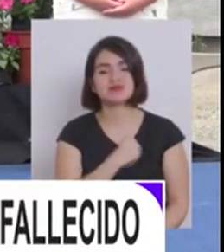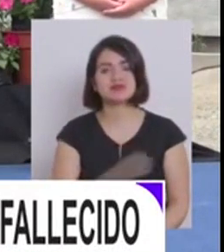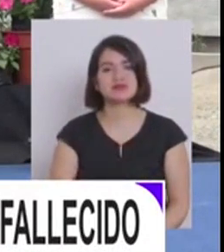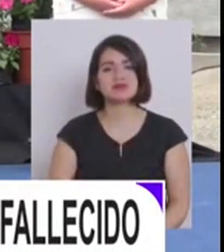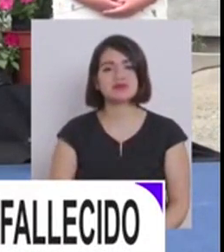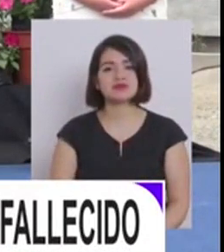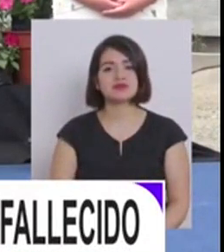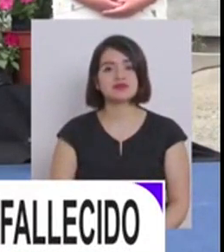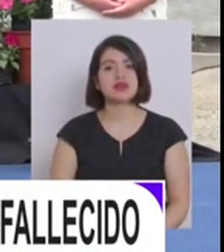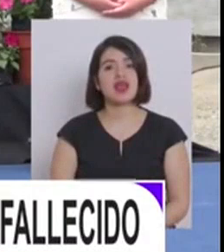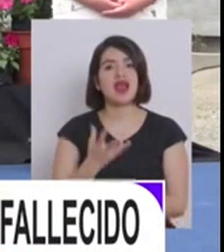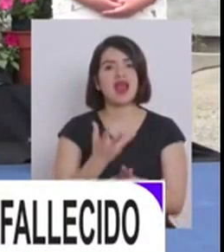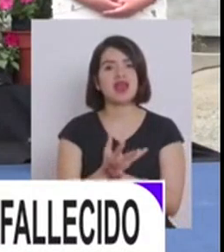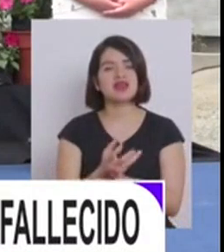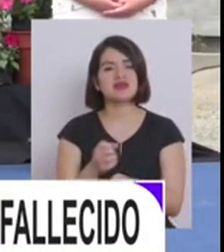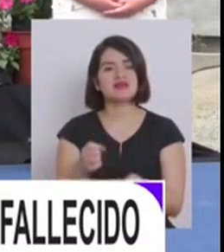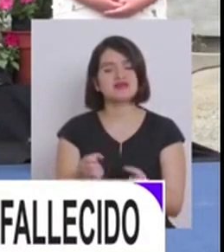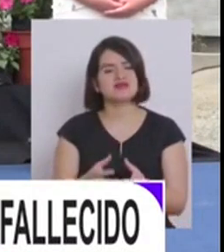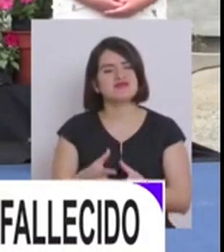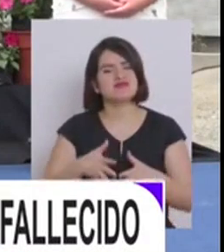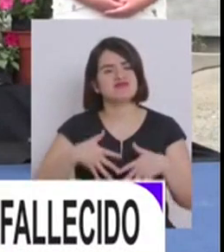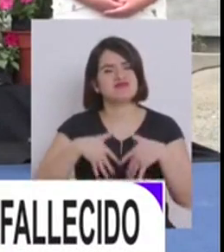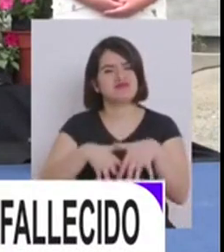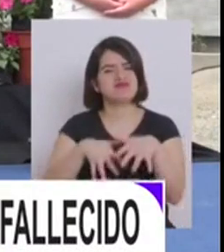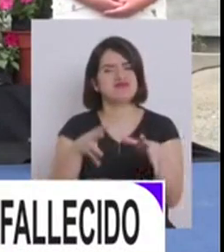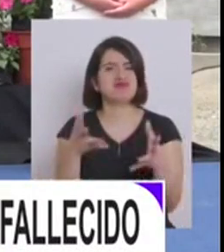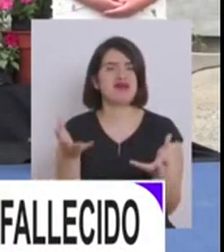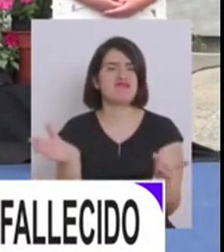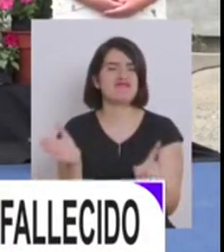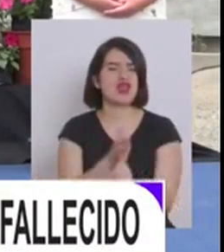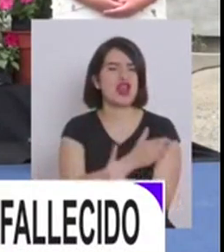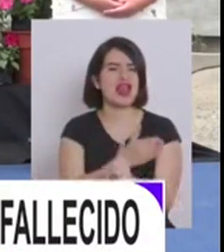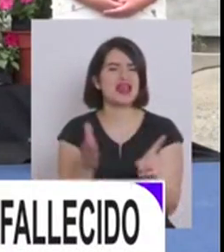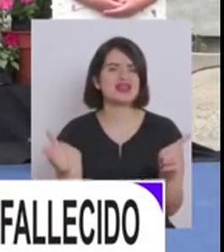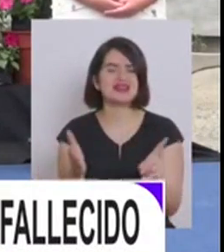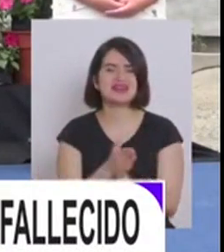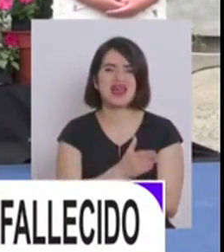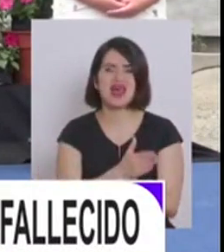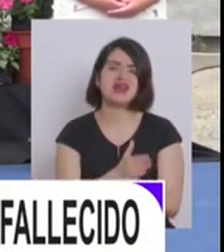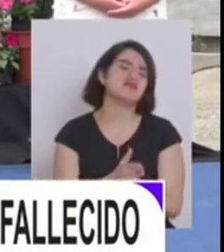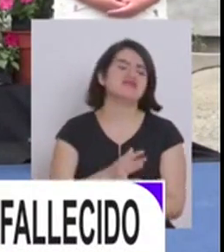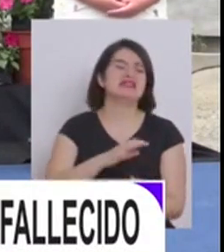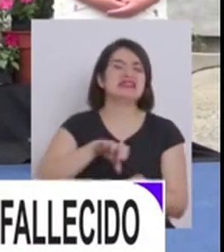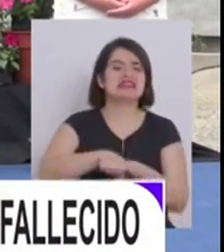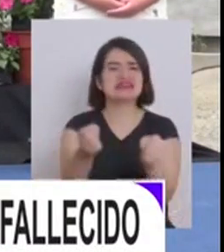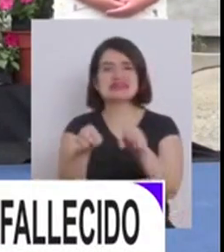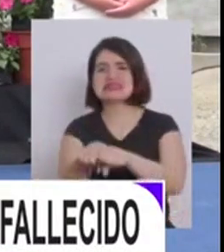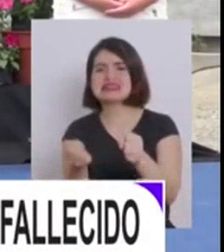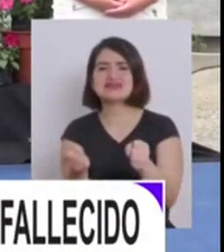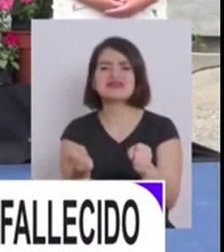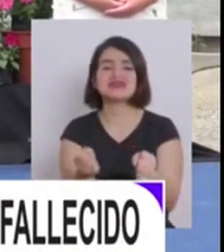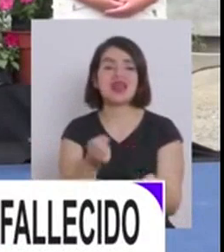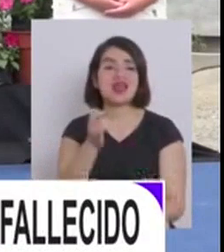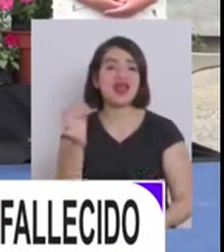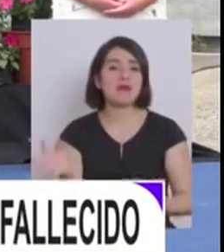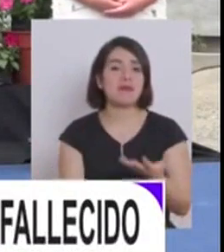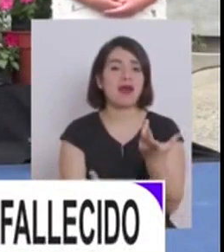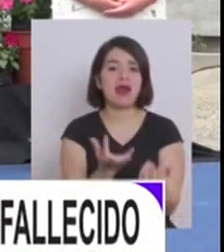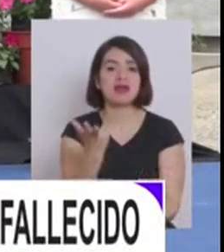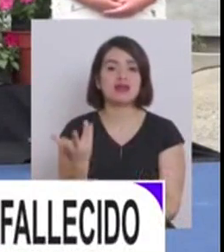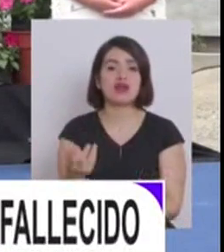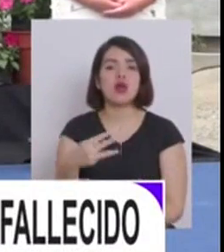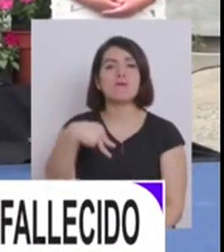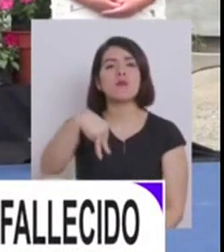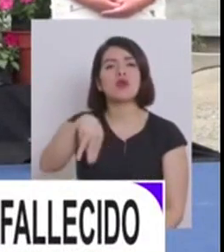una explosión de violencia desatada, irracional y destructiva que terminó quemando la